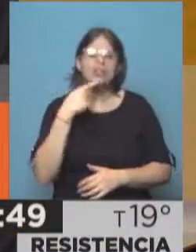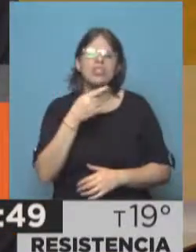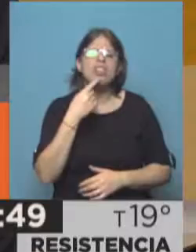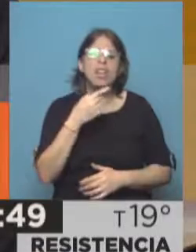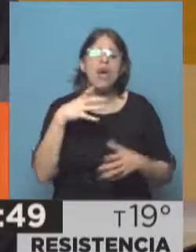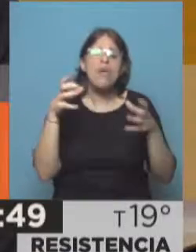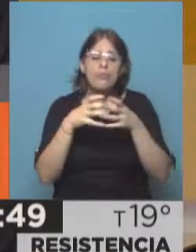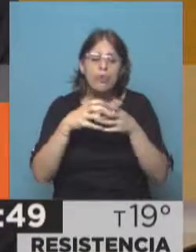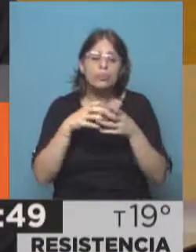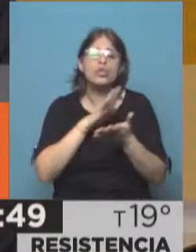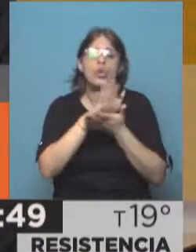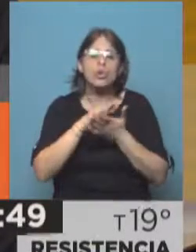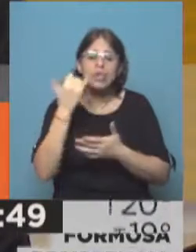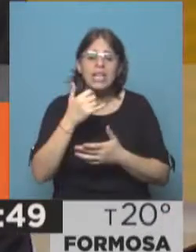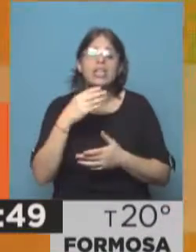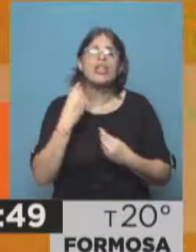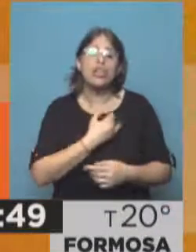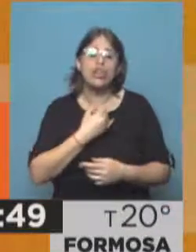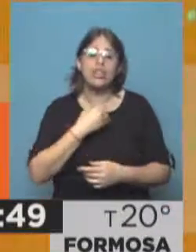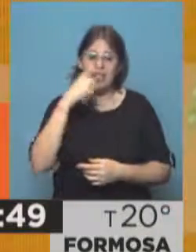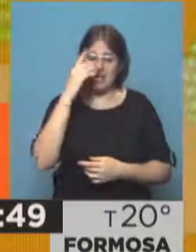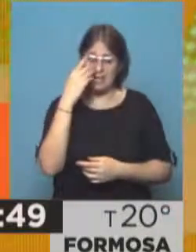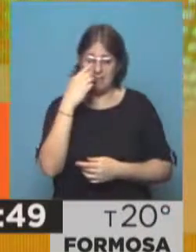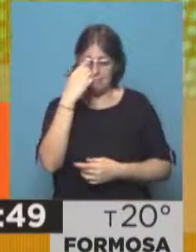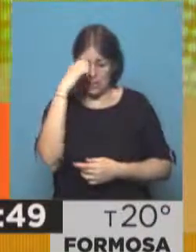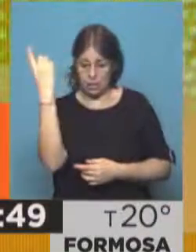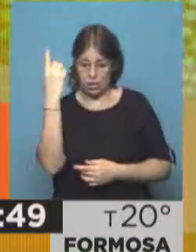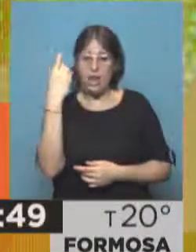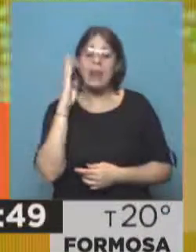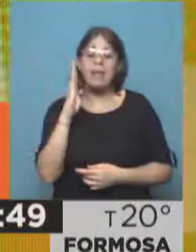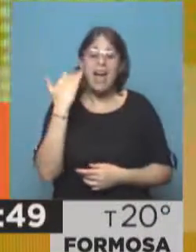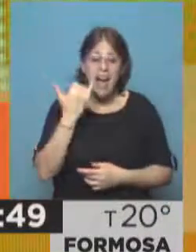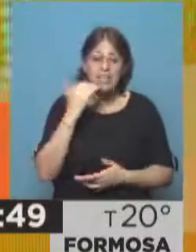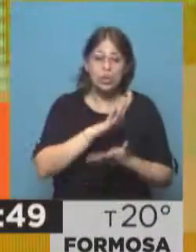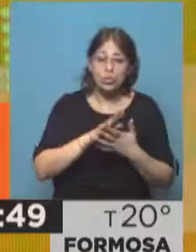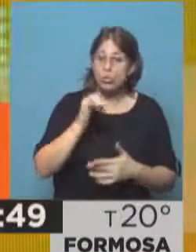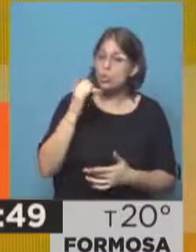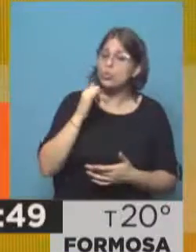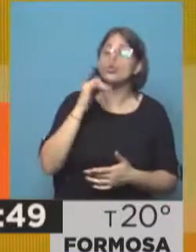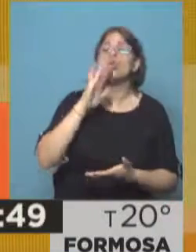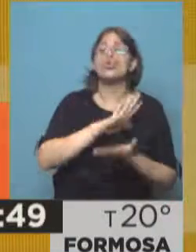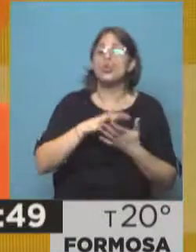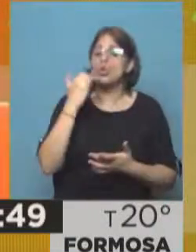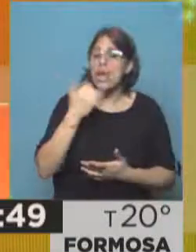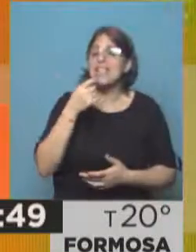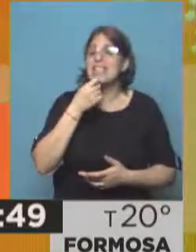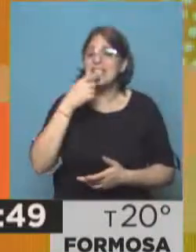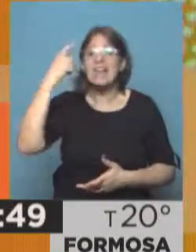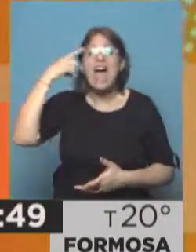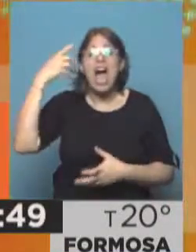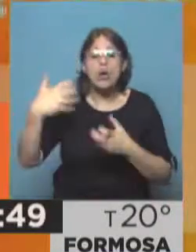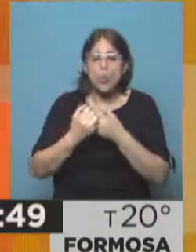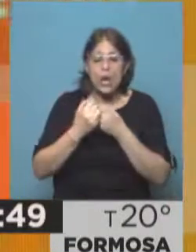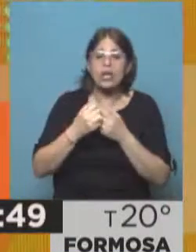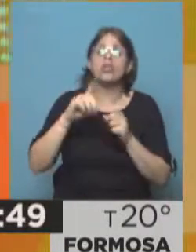fútbol, especialmente en la categoría Nacional B. Sí, yo creo que sí, que hay salida. Hay salida si se cumple